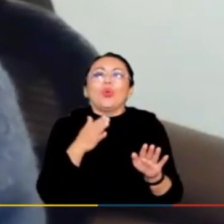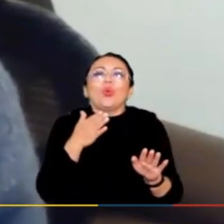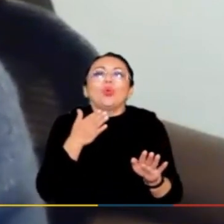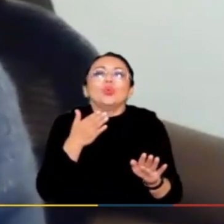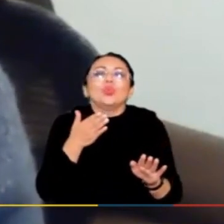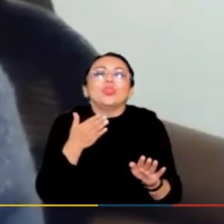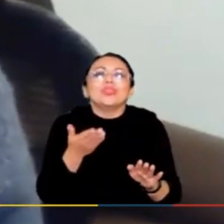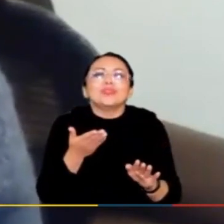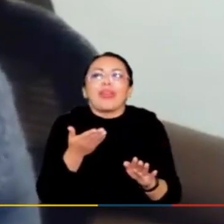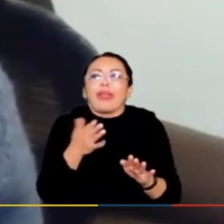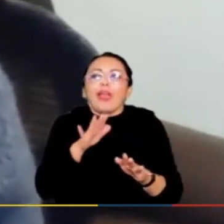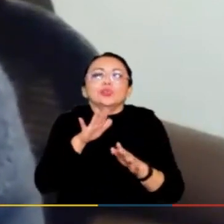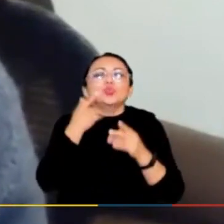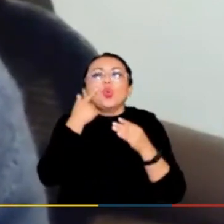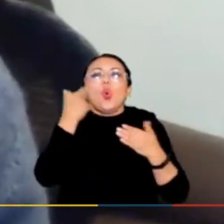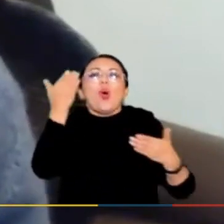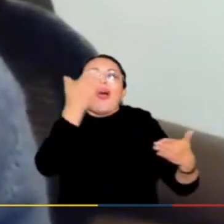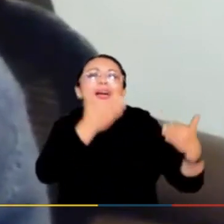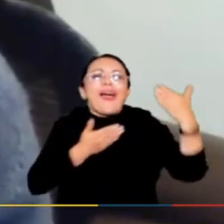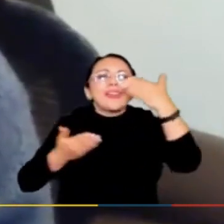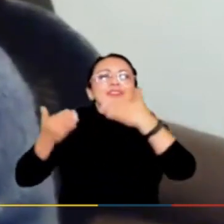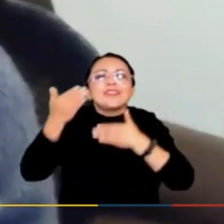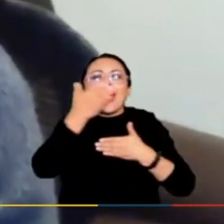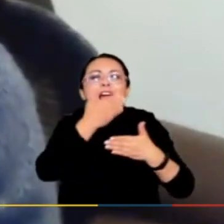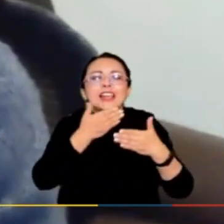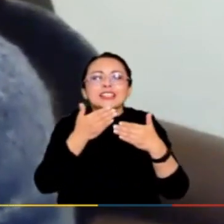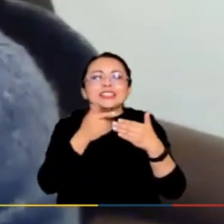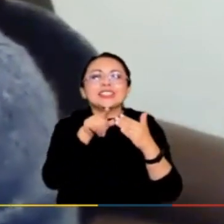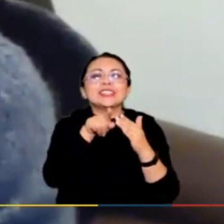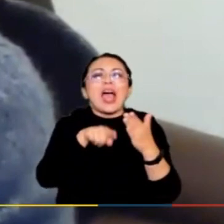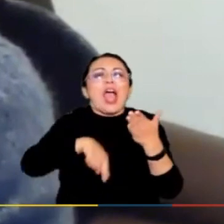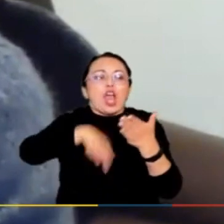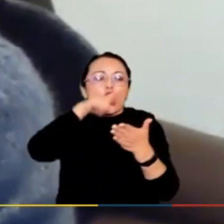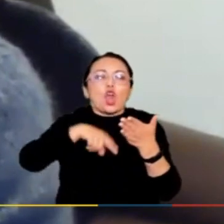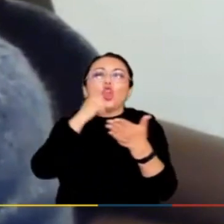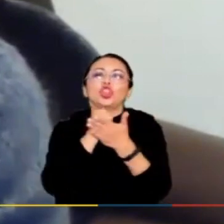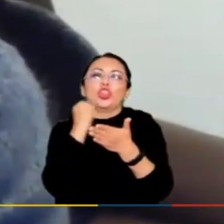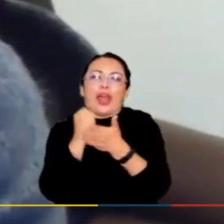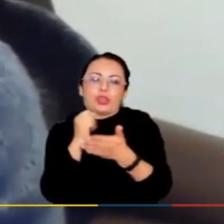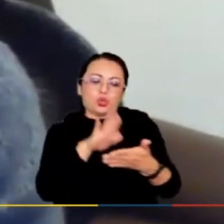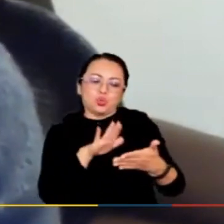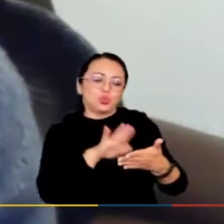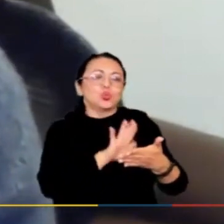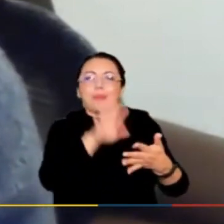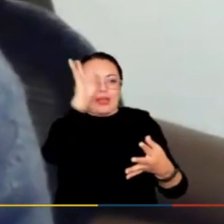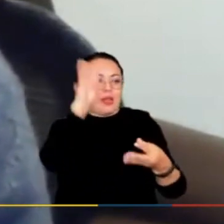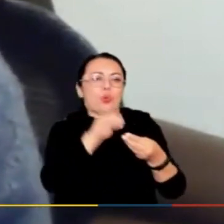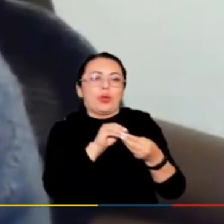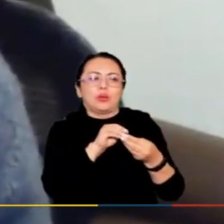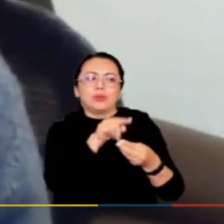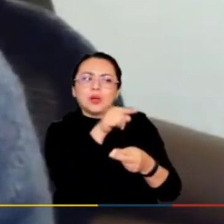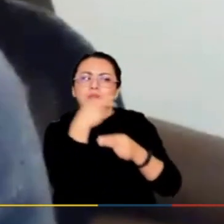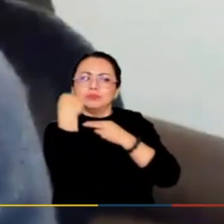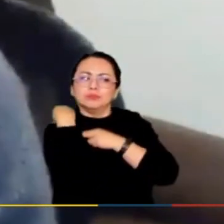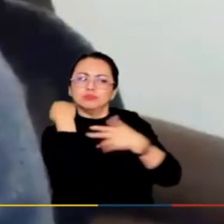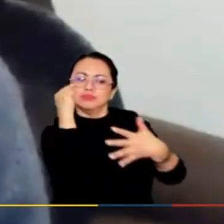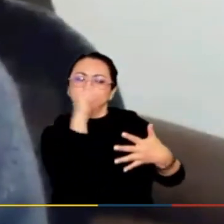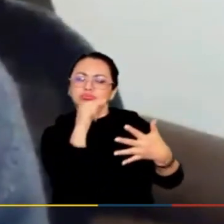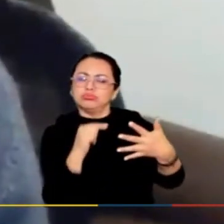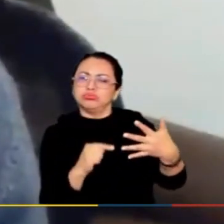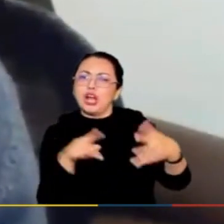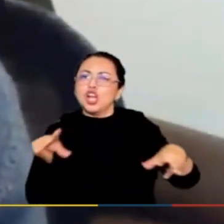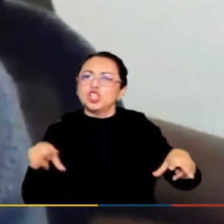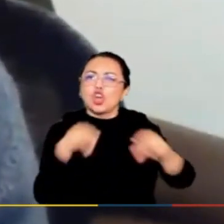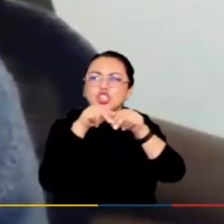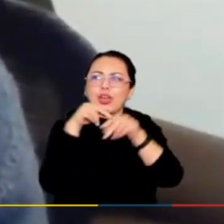la tensión fundamental es hasta cuánto es un análisis puramente contractual y los deberes que le impone pues de la sociedad y el